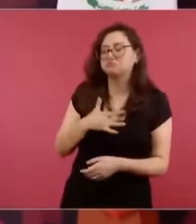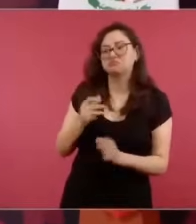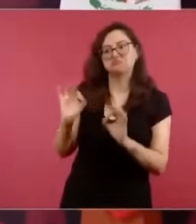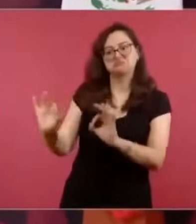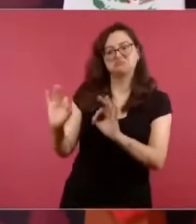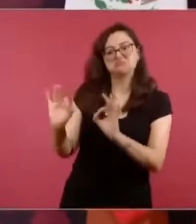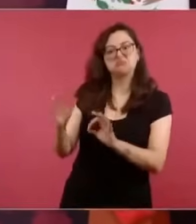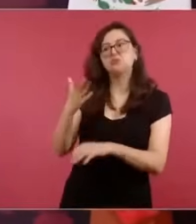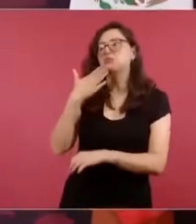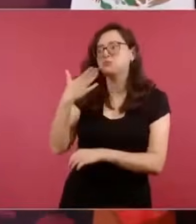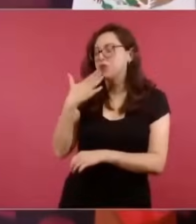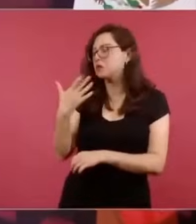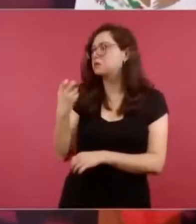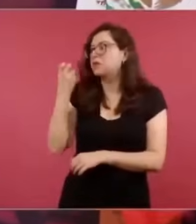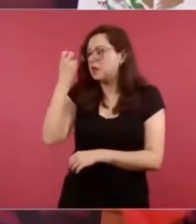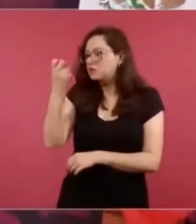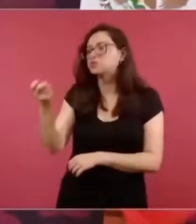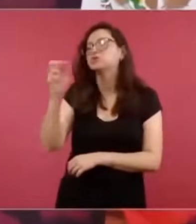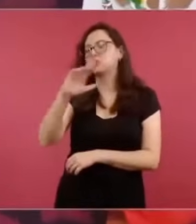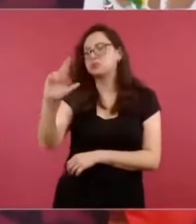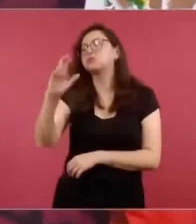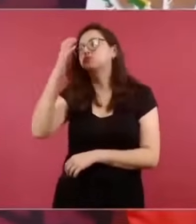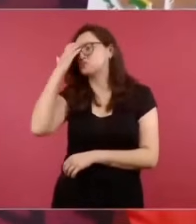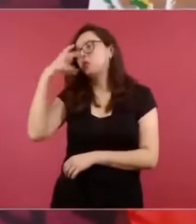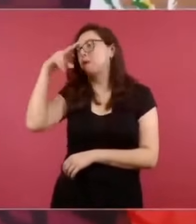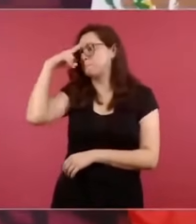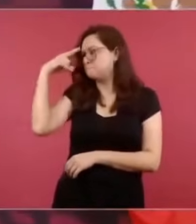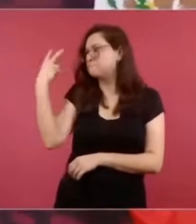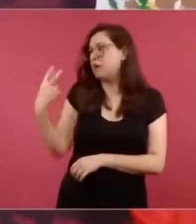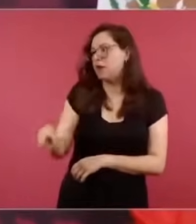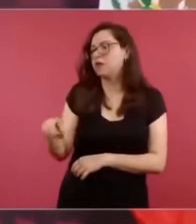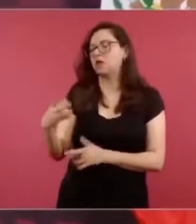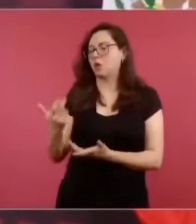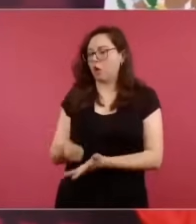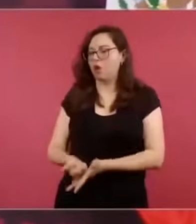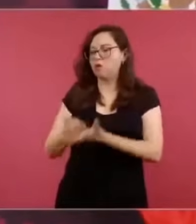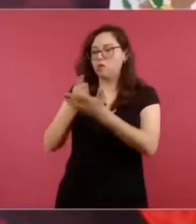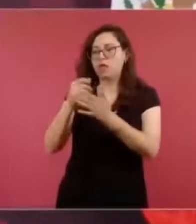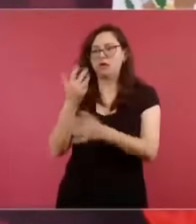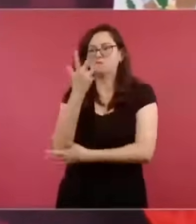combatir el cambio climático, es defender